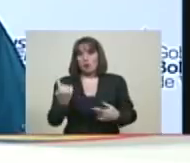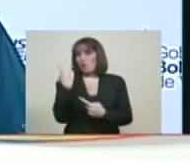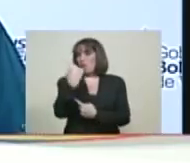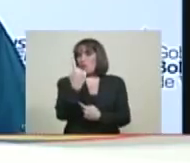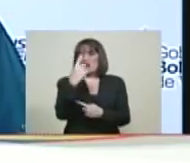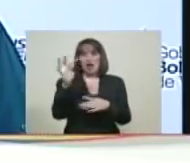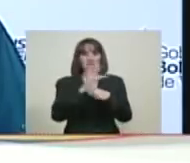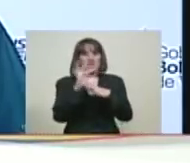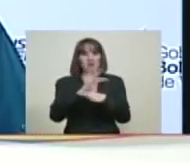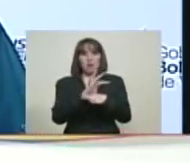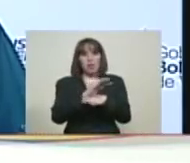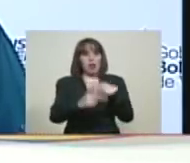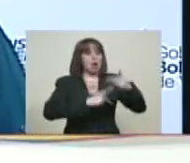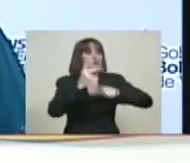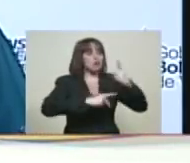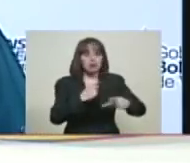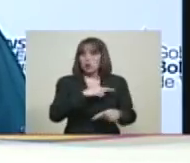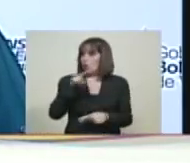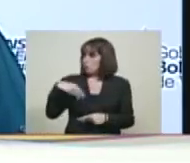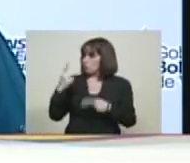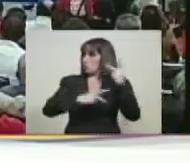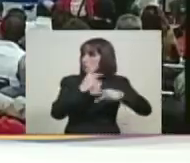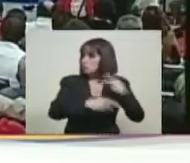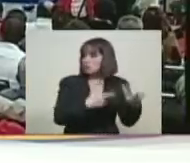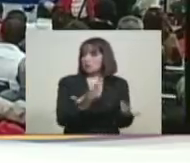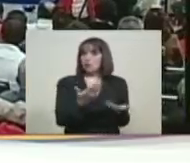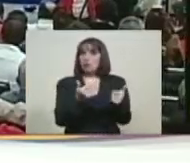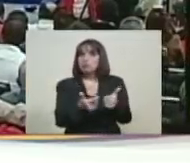una sola fórmula producir es lo que estamos haciendo